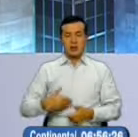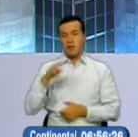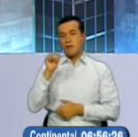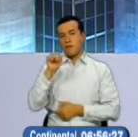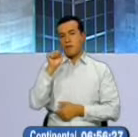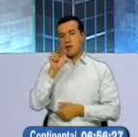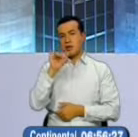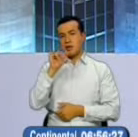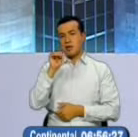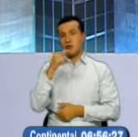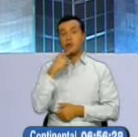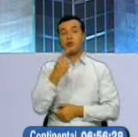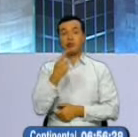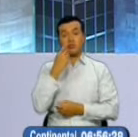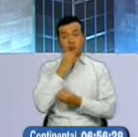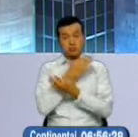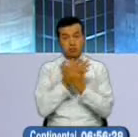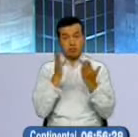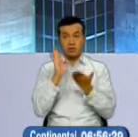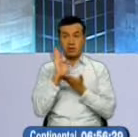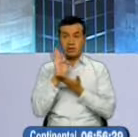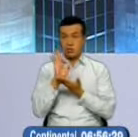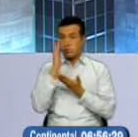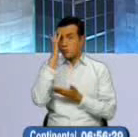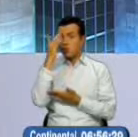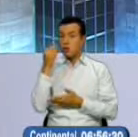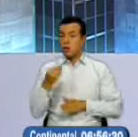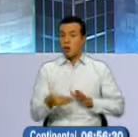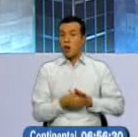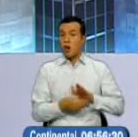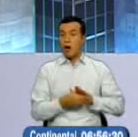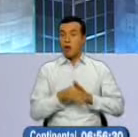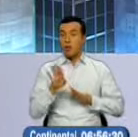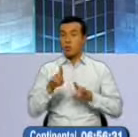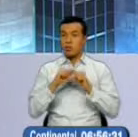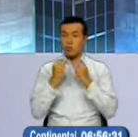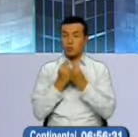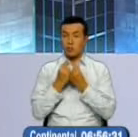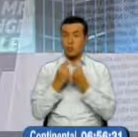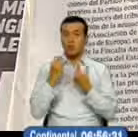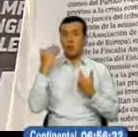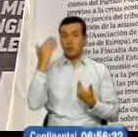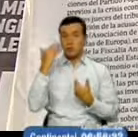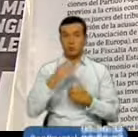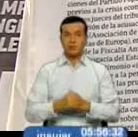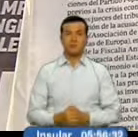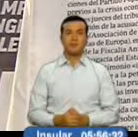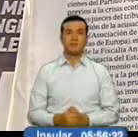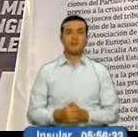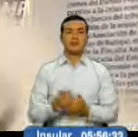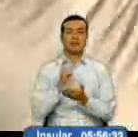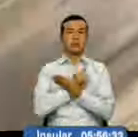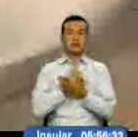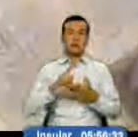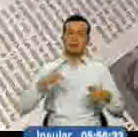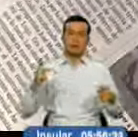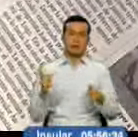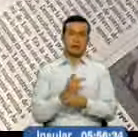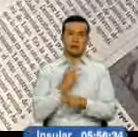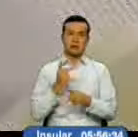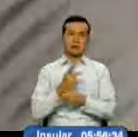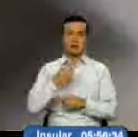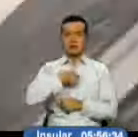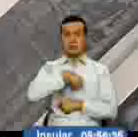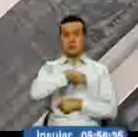tribunales dictaminaron que tiene que declarar como testigo por la financiación ilegal de su partido. Semana negra en el partido del gobierno de España,